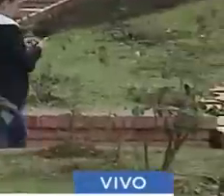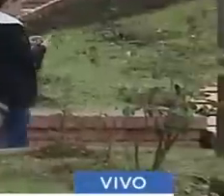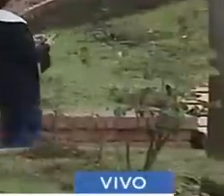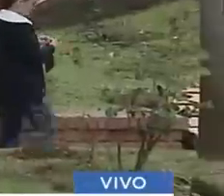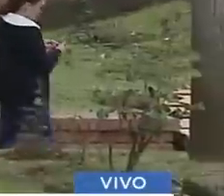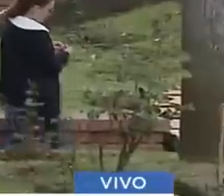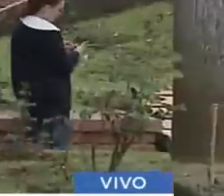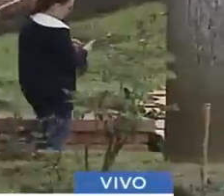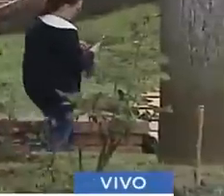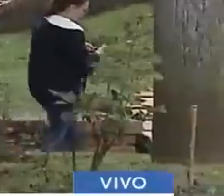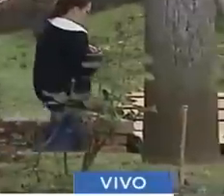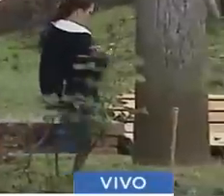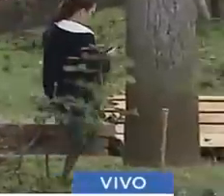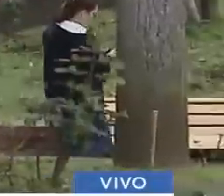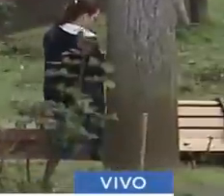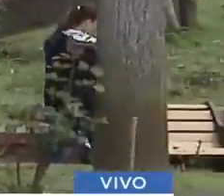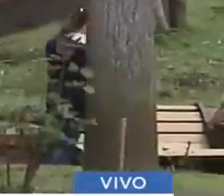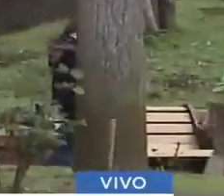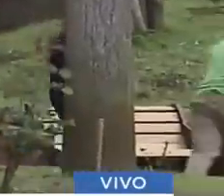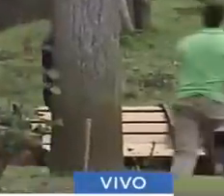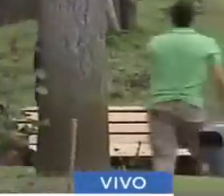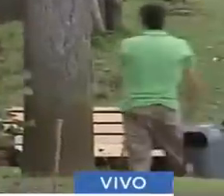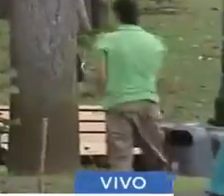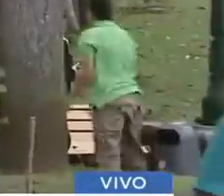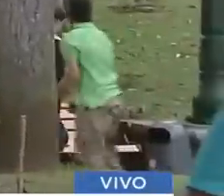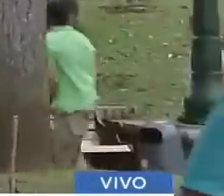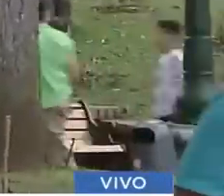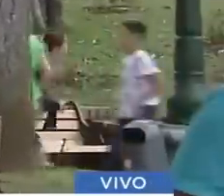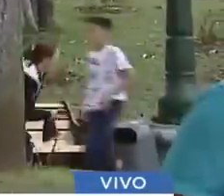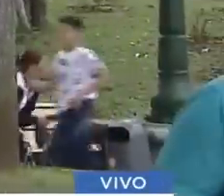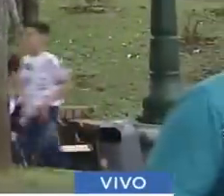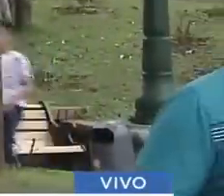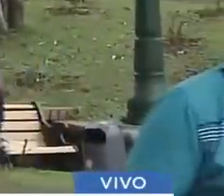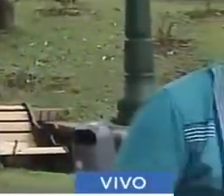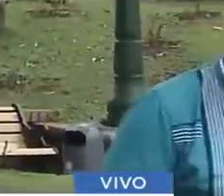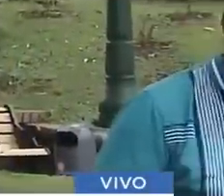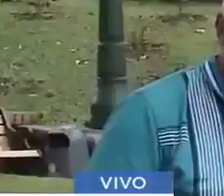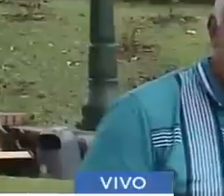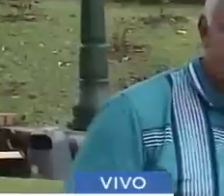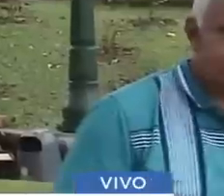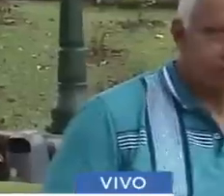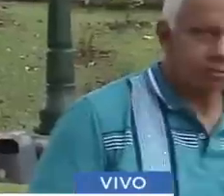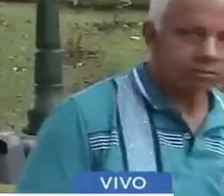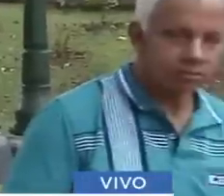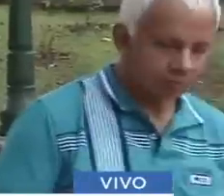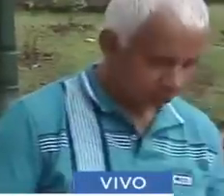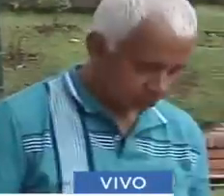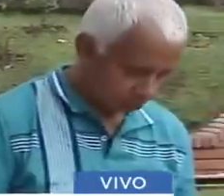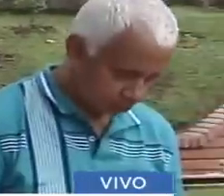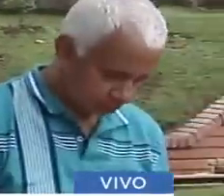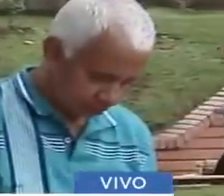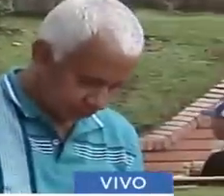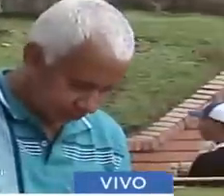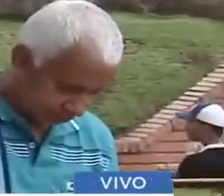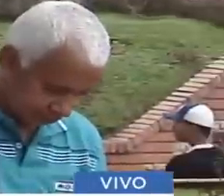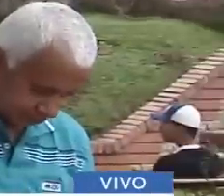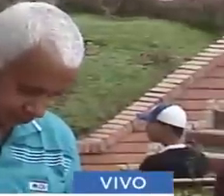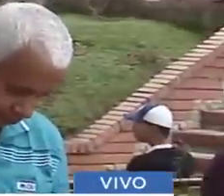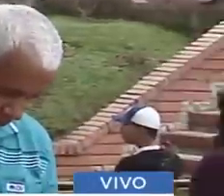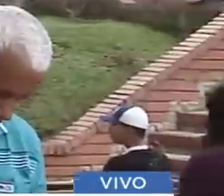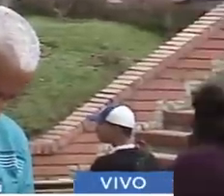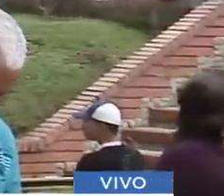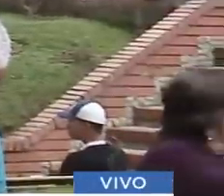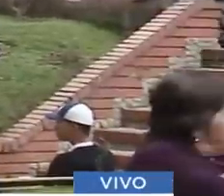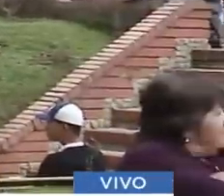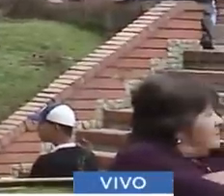es propicio para el intercambio de pensamientos y de reflexiones en este mundo moderno. Siempre es bueno sentarnos a hablar un ratito de cómo podemos cambiar juntos